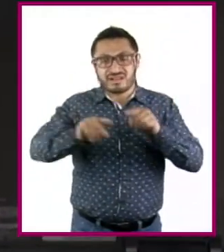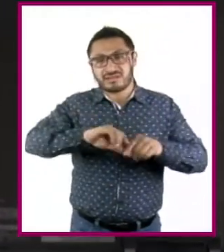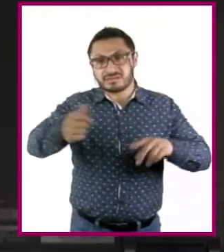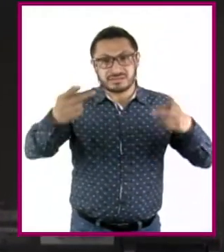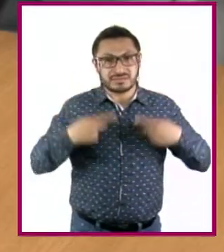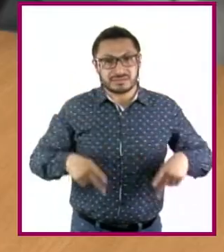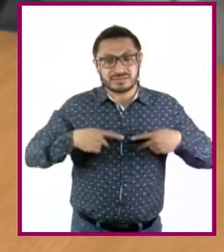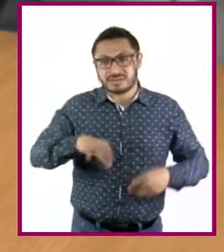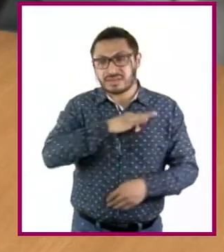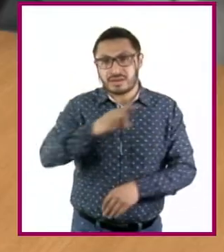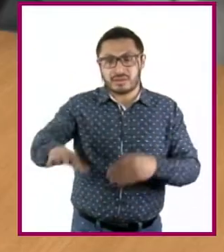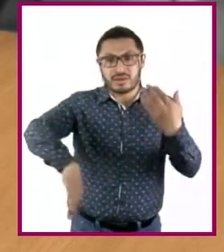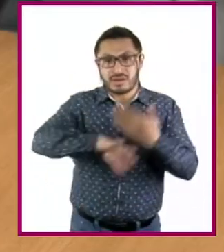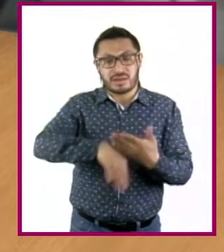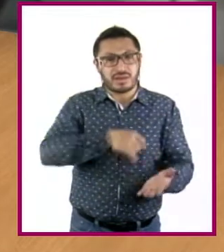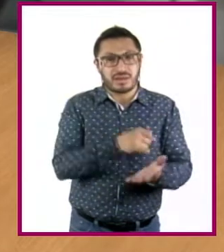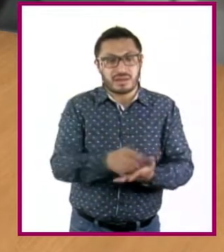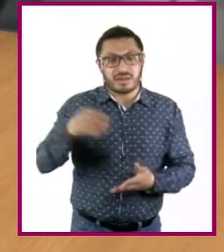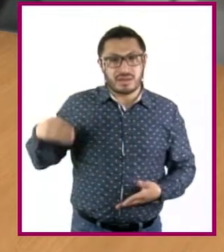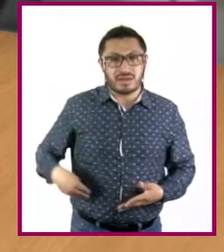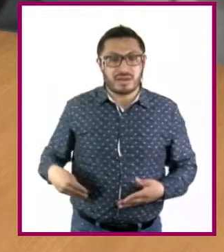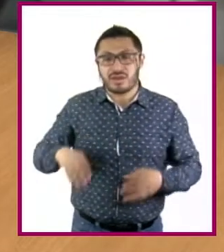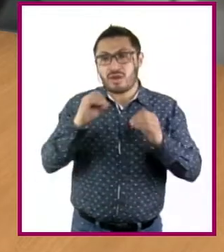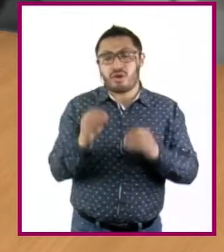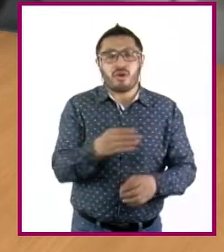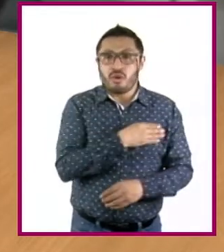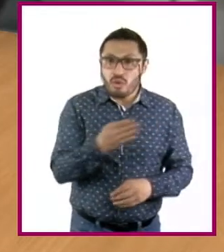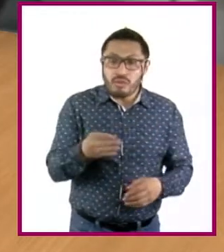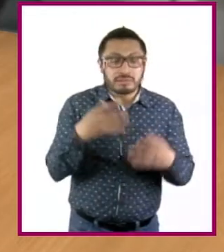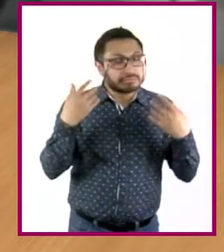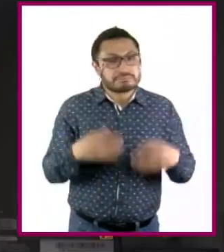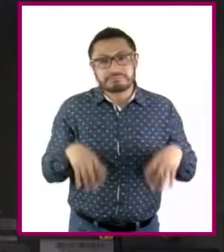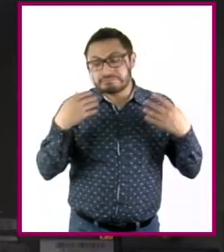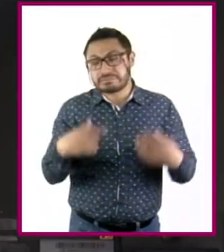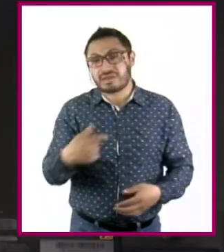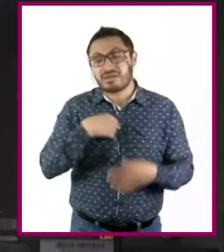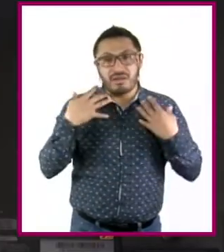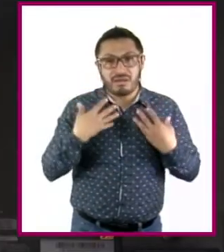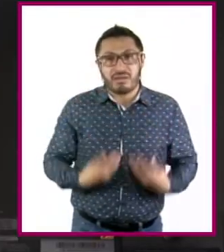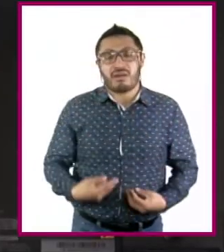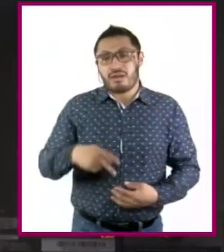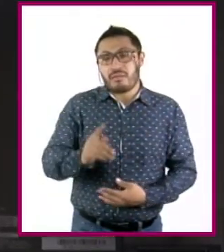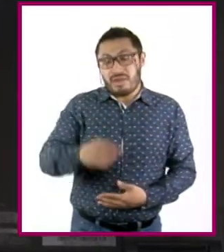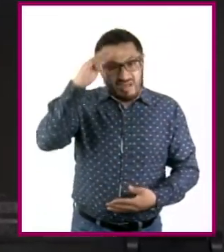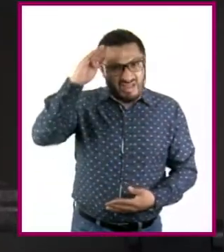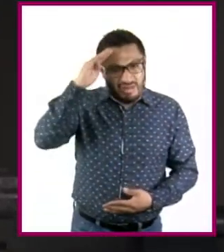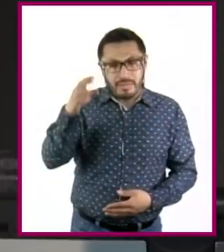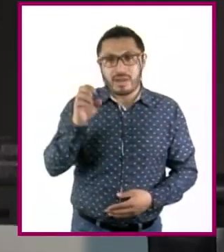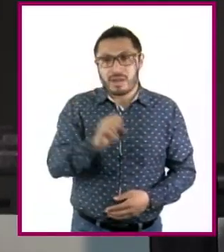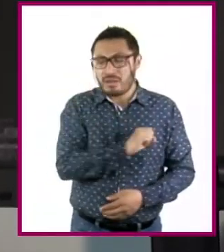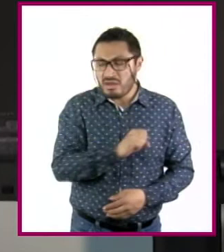pueden afectar una decisión de culpabilidad o inocencia, me asusta, pero pensar que sería una máquina quien tome la